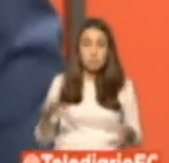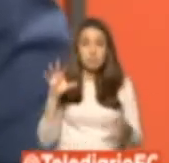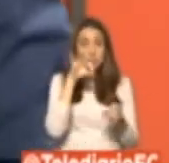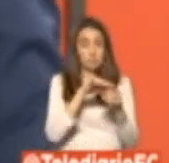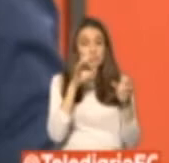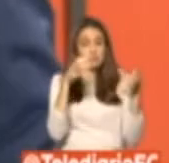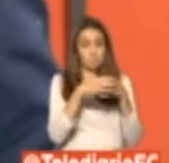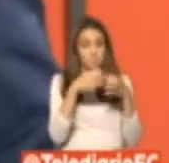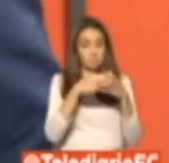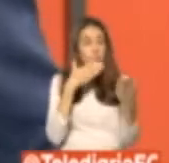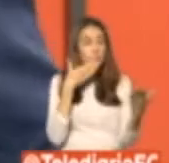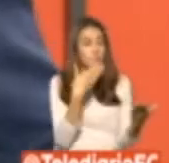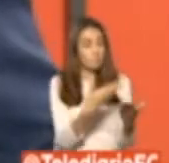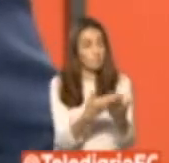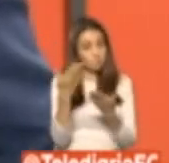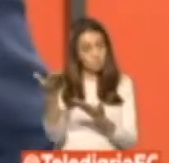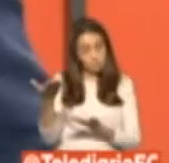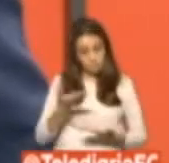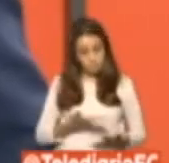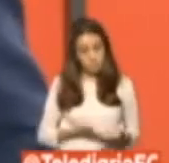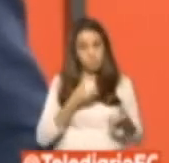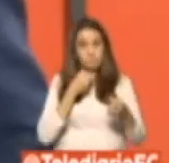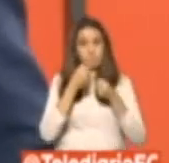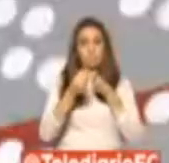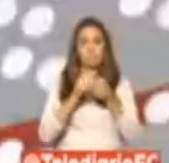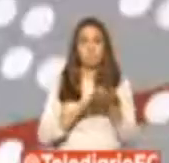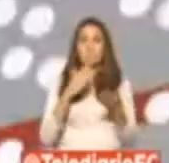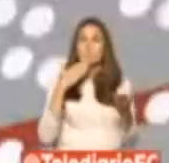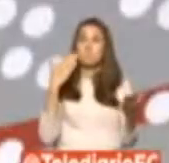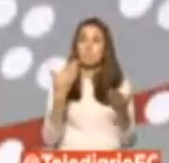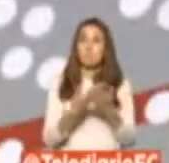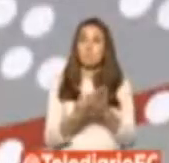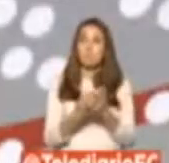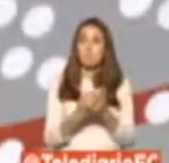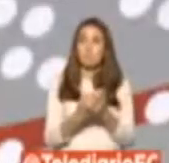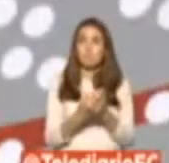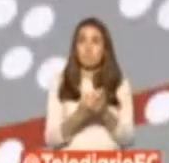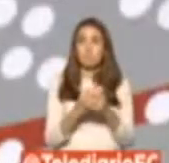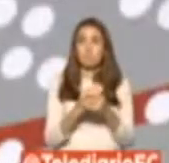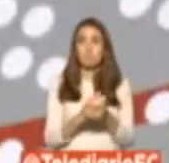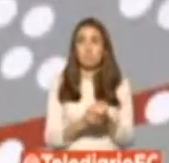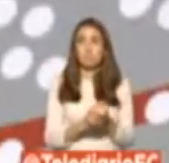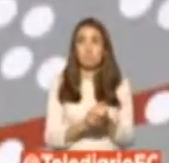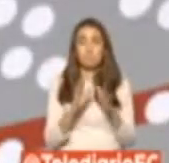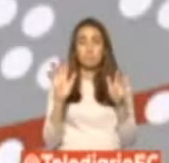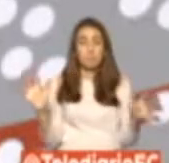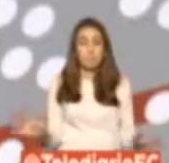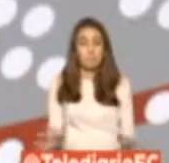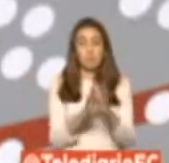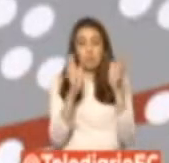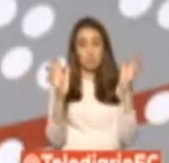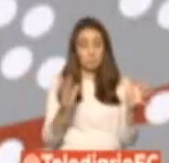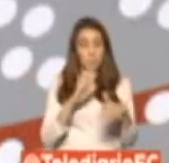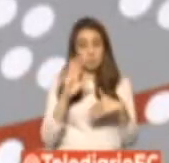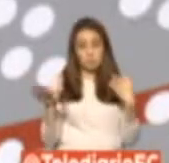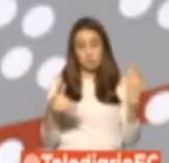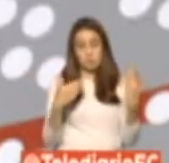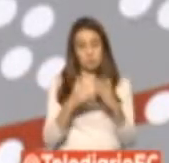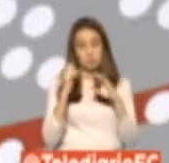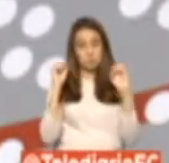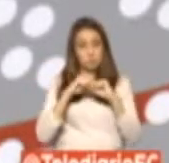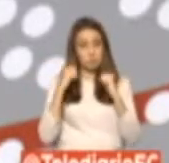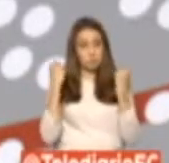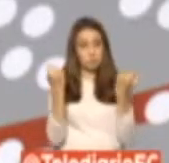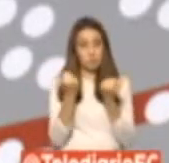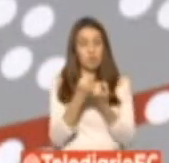esta mañana, gracias por aportar tu presencia. Gracias, Eduardo, y yo creo que debemos impulsar todo lo de la sociedad,